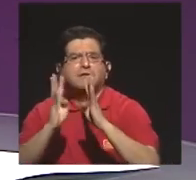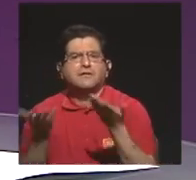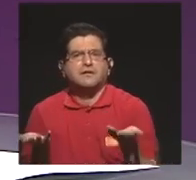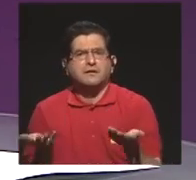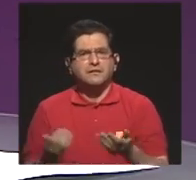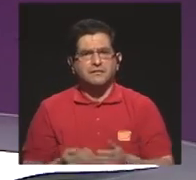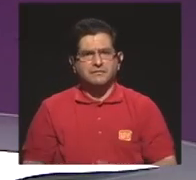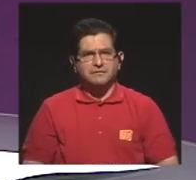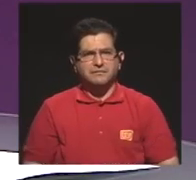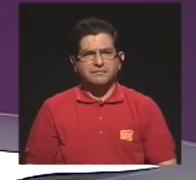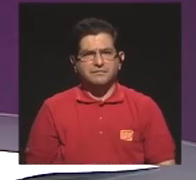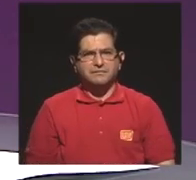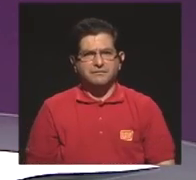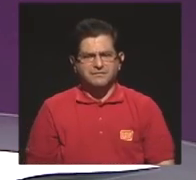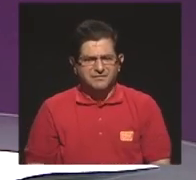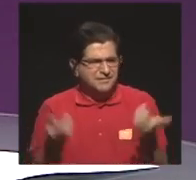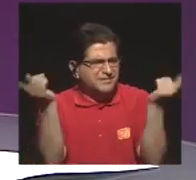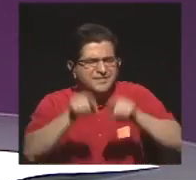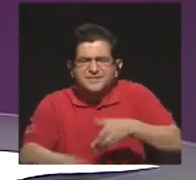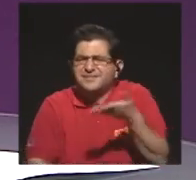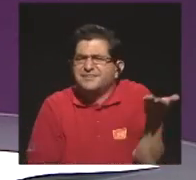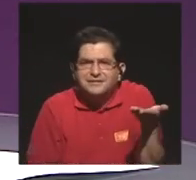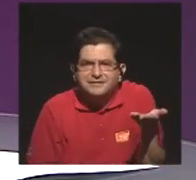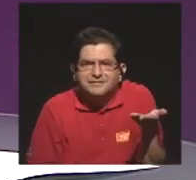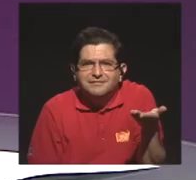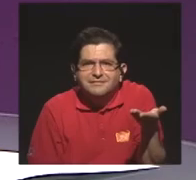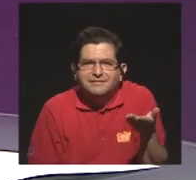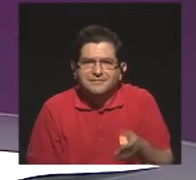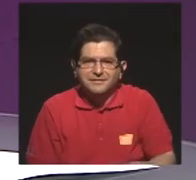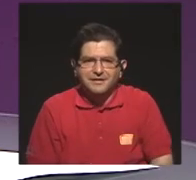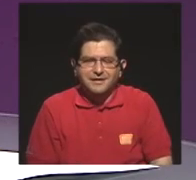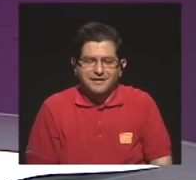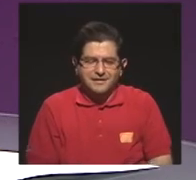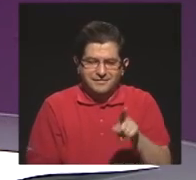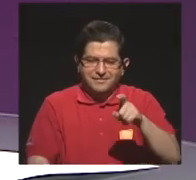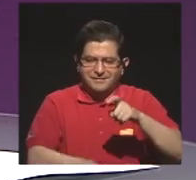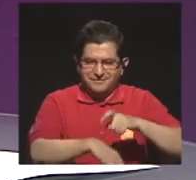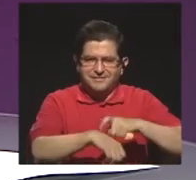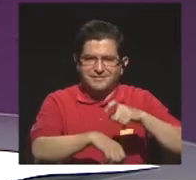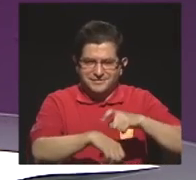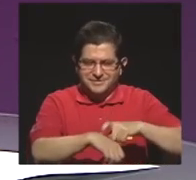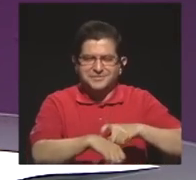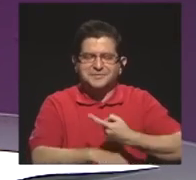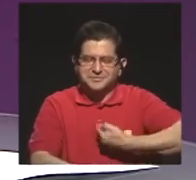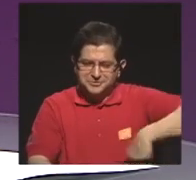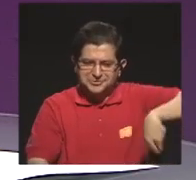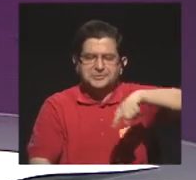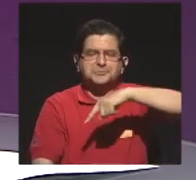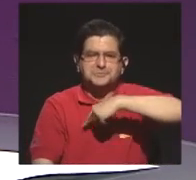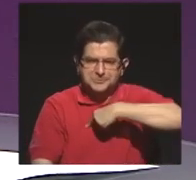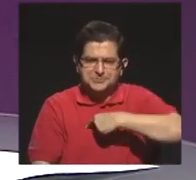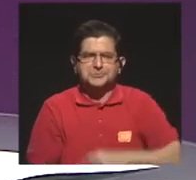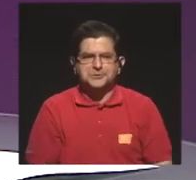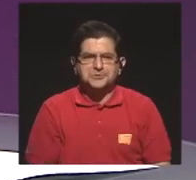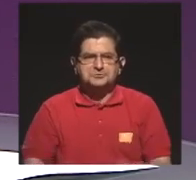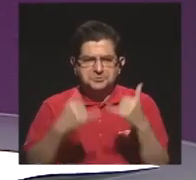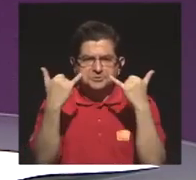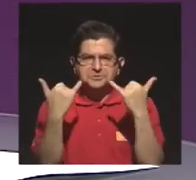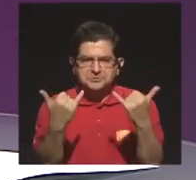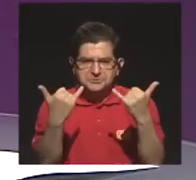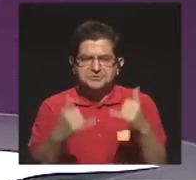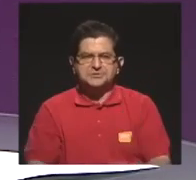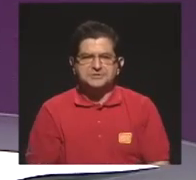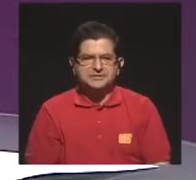decir, entonces, ¿qué es lo que está pasando? Que en este momento hemos recibido muchas